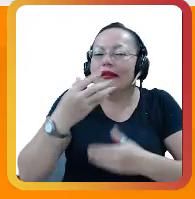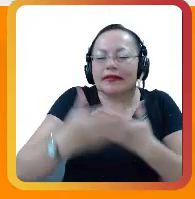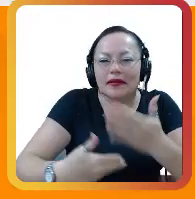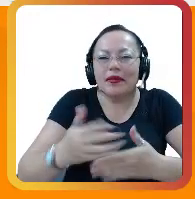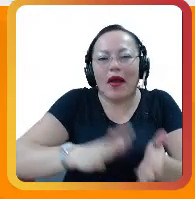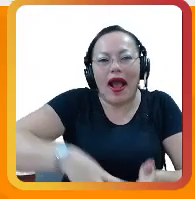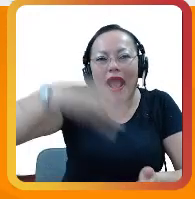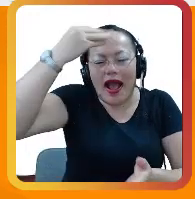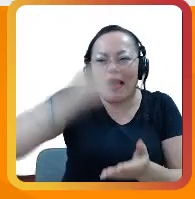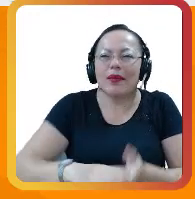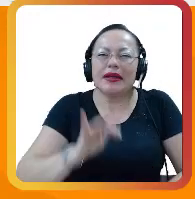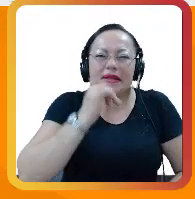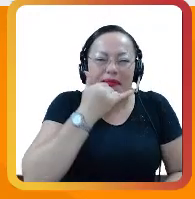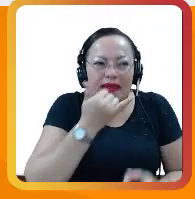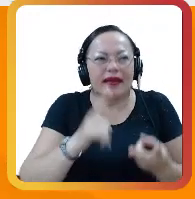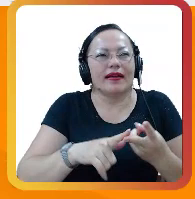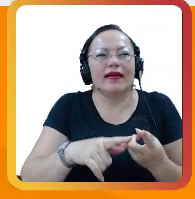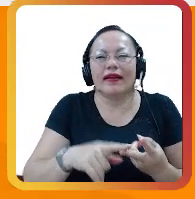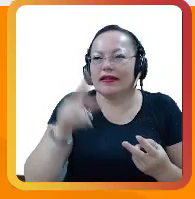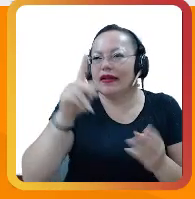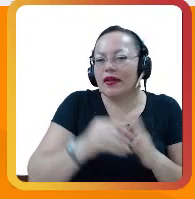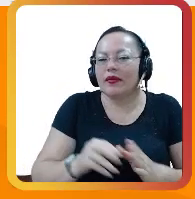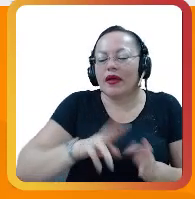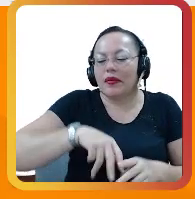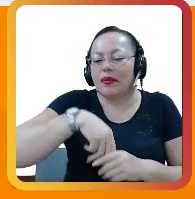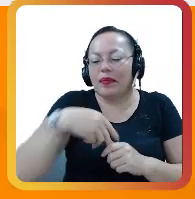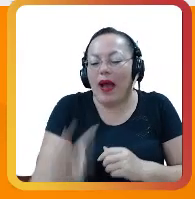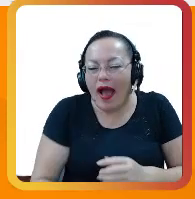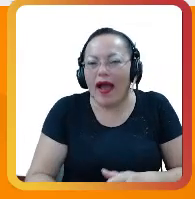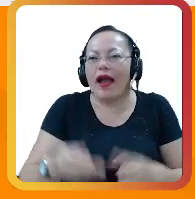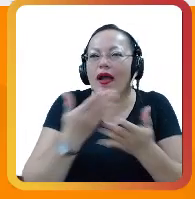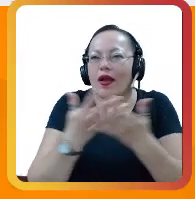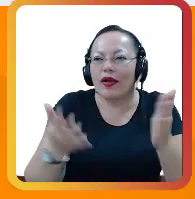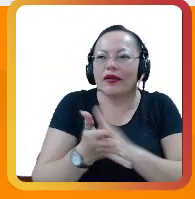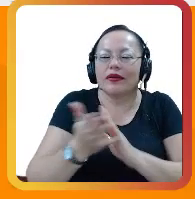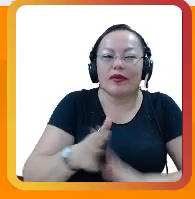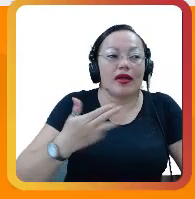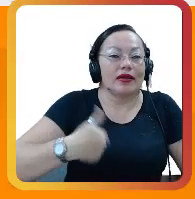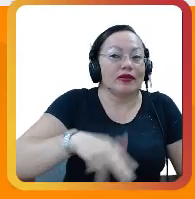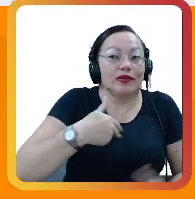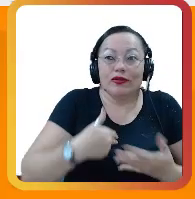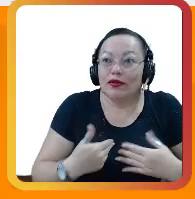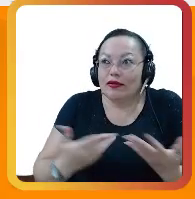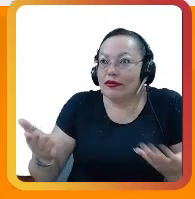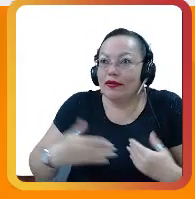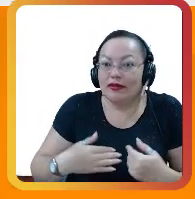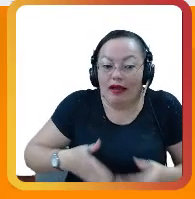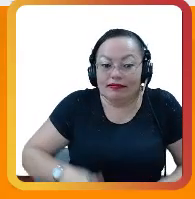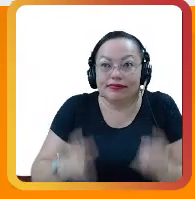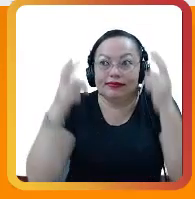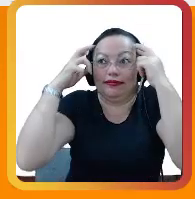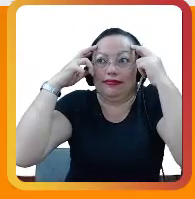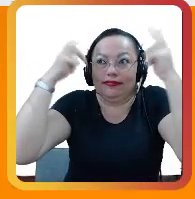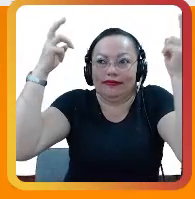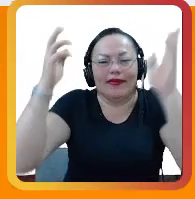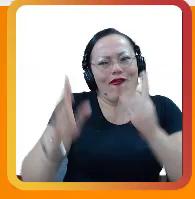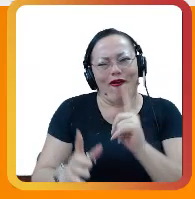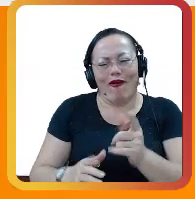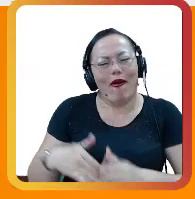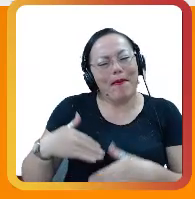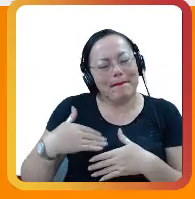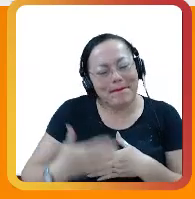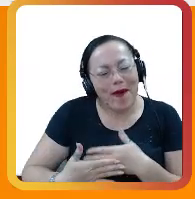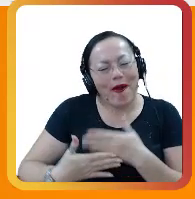de nuestros errores, de que si nos caemos nos levantamos. Como ya dije, nosotros no nacemos aprendiendo, nos vamos alimentando poco a